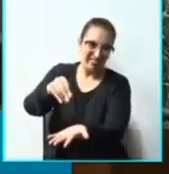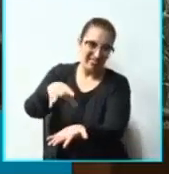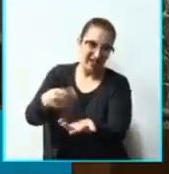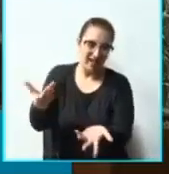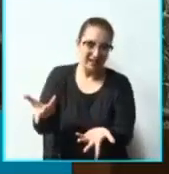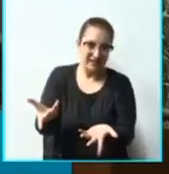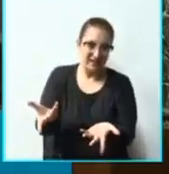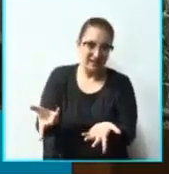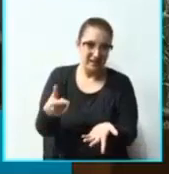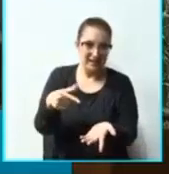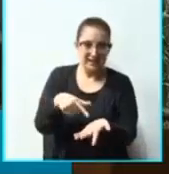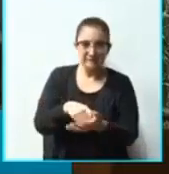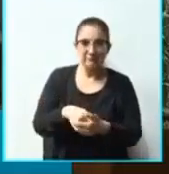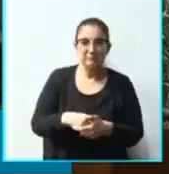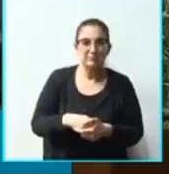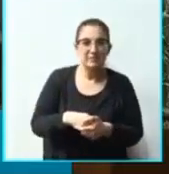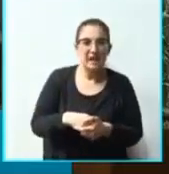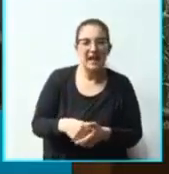tenían